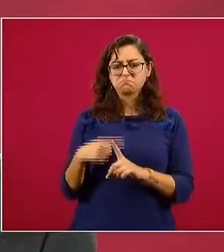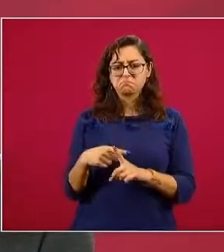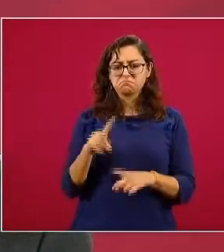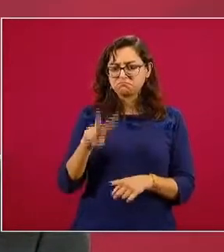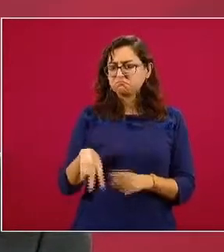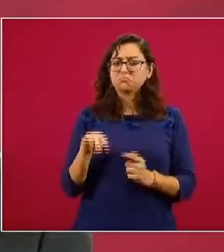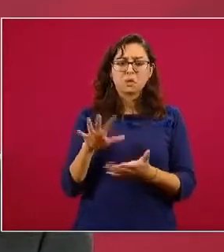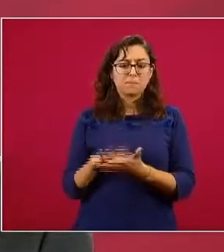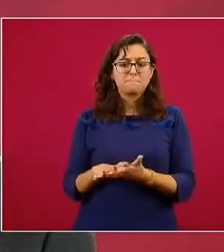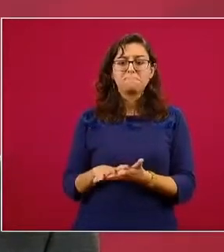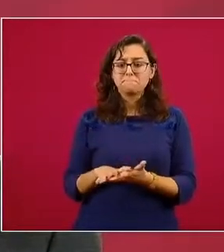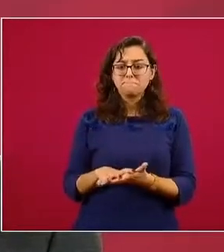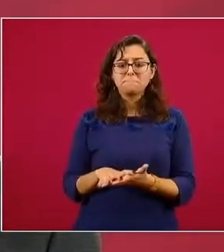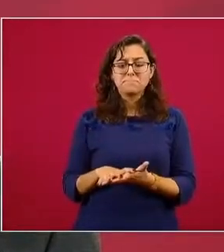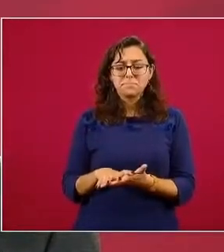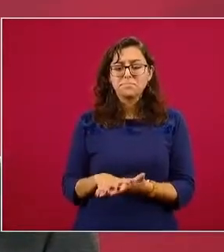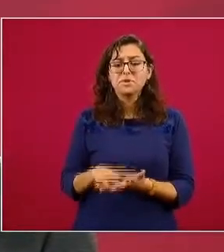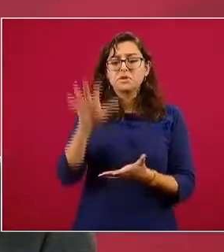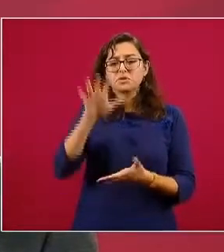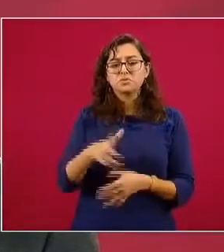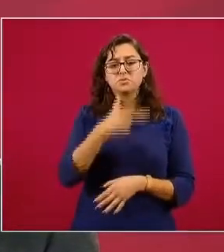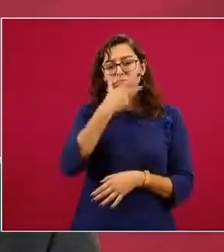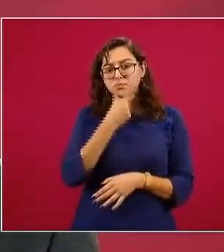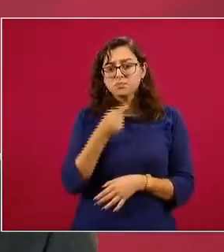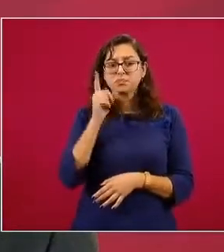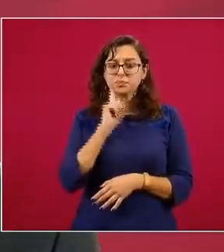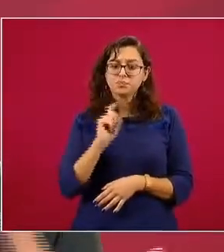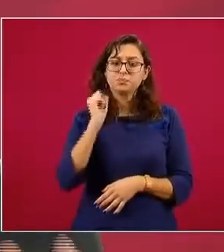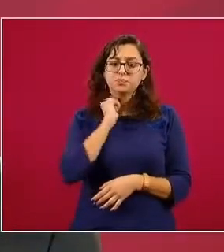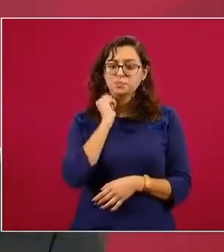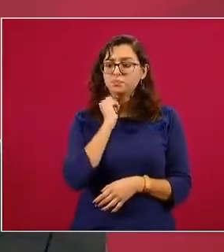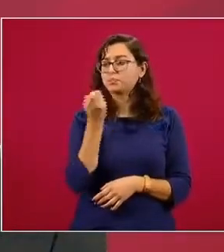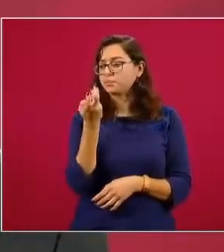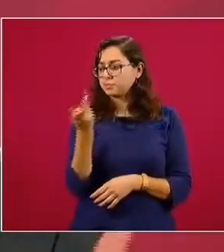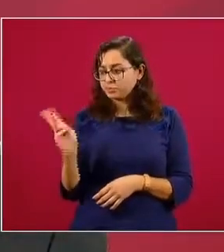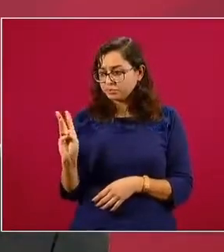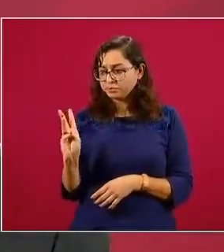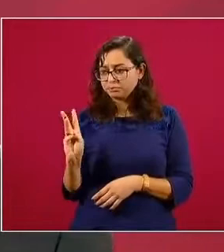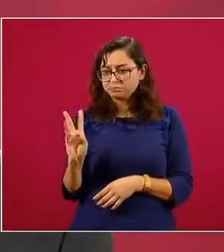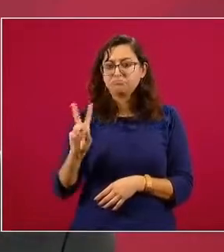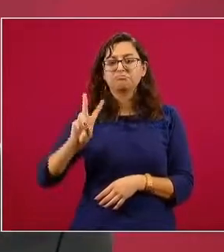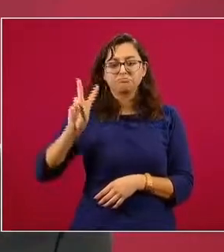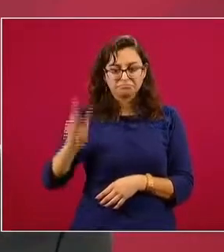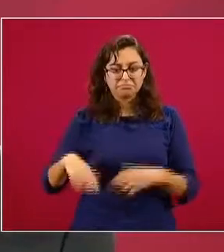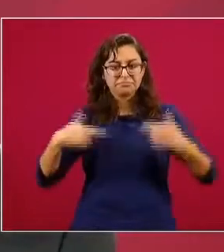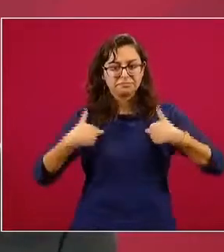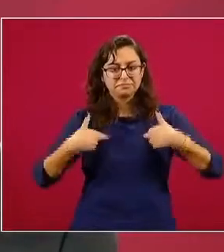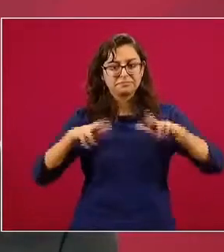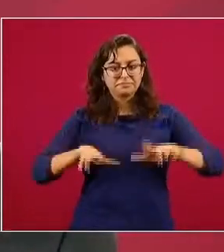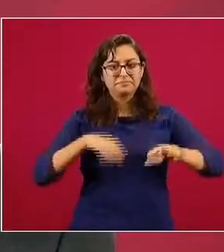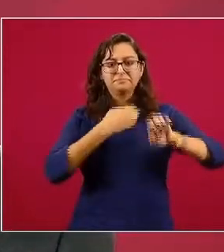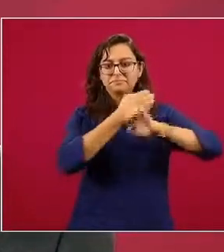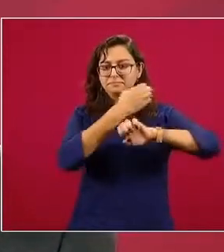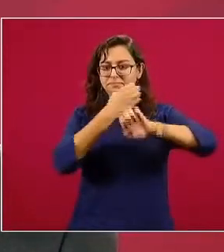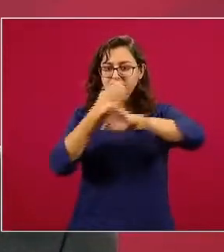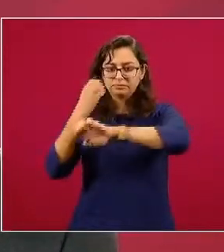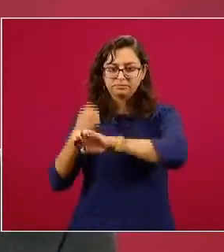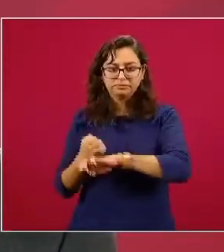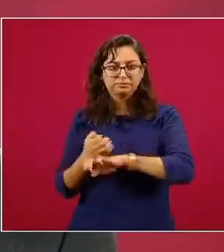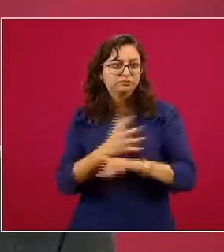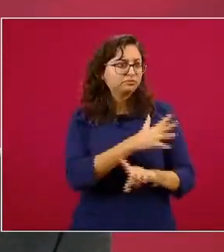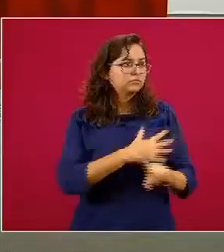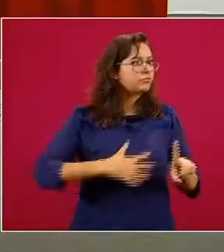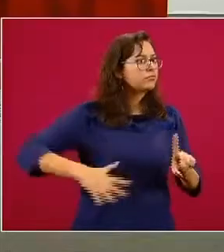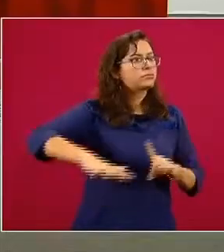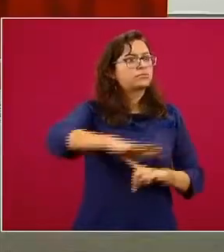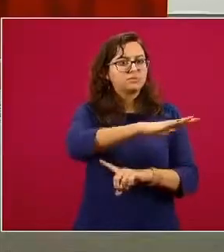enorme mayoría de las y los legisladores están representando a sus estados, están representando el interés